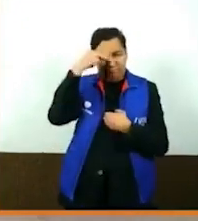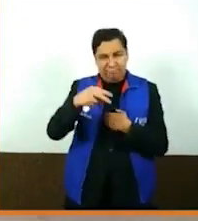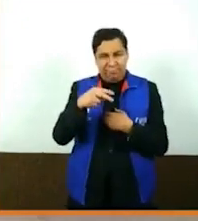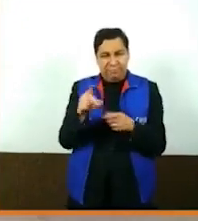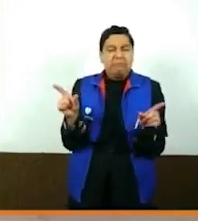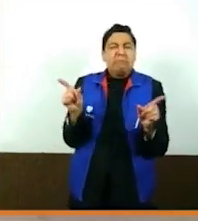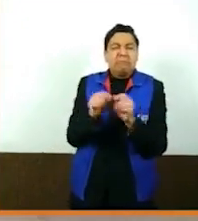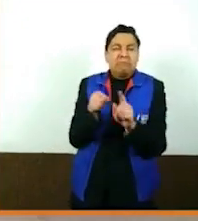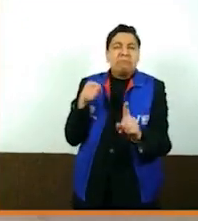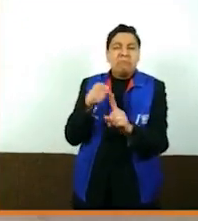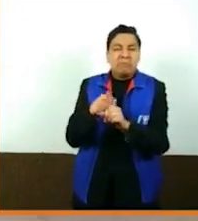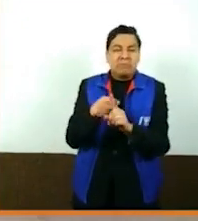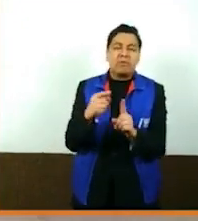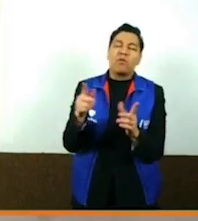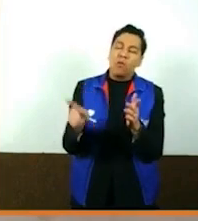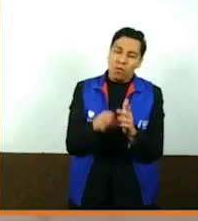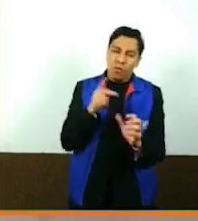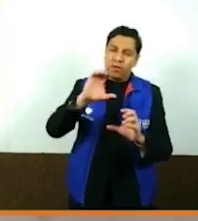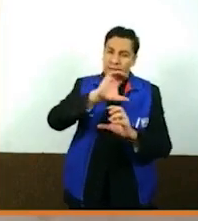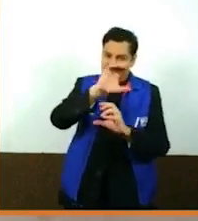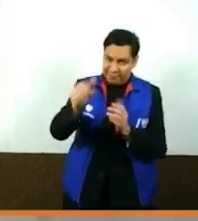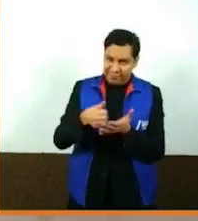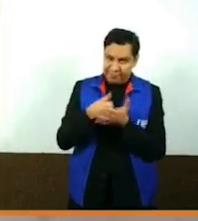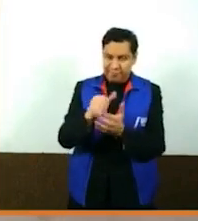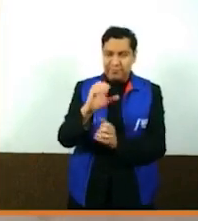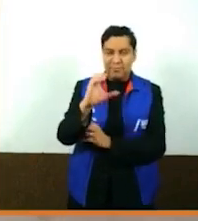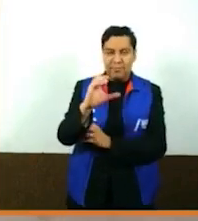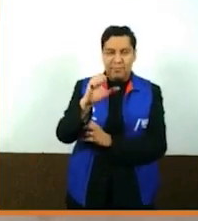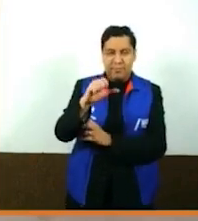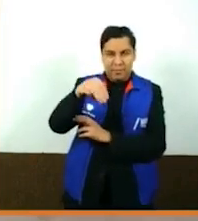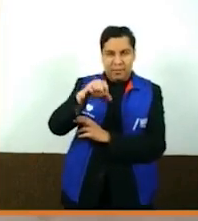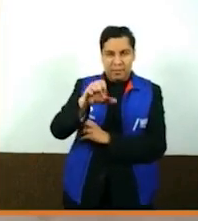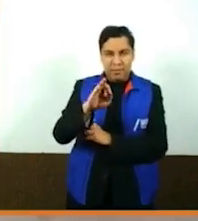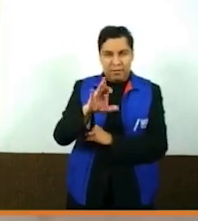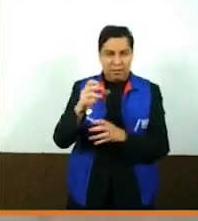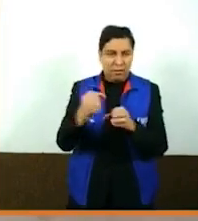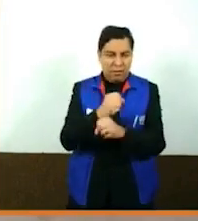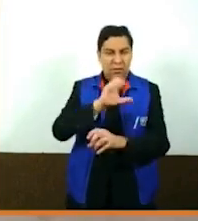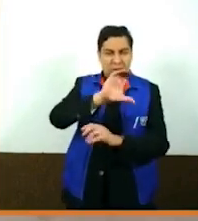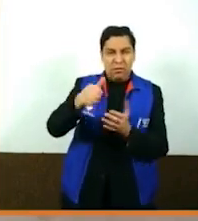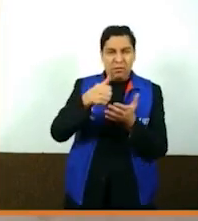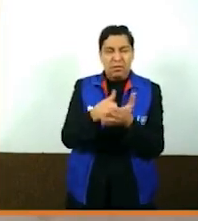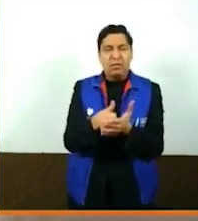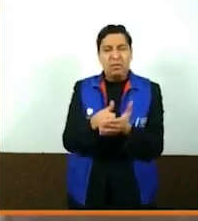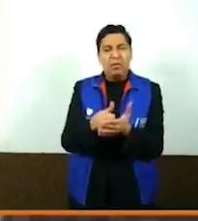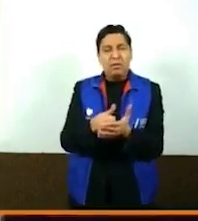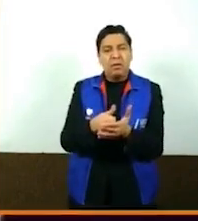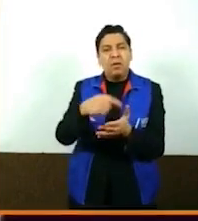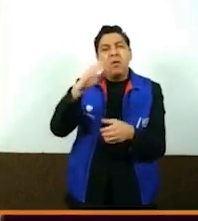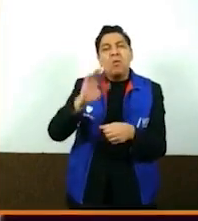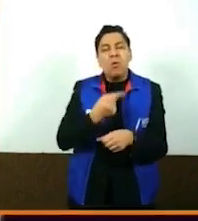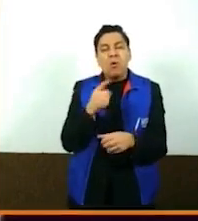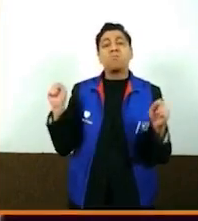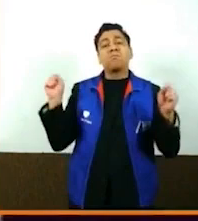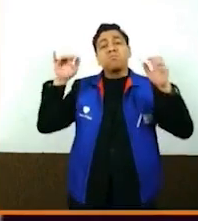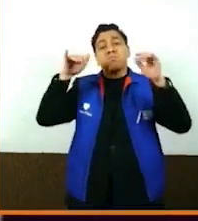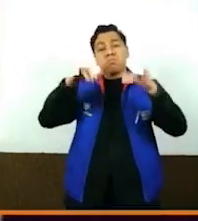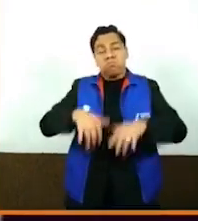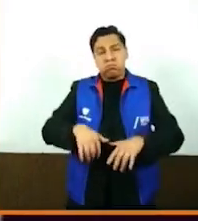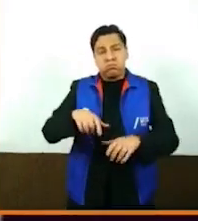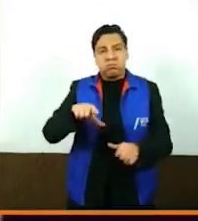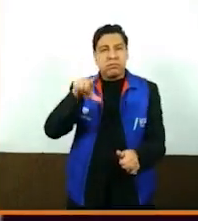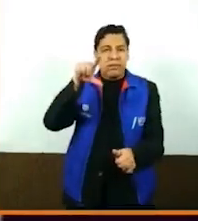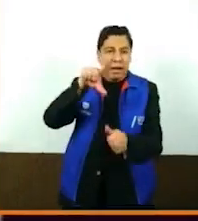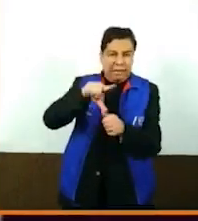conclusión, quiero agradecer nuevamente al Centro Mexicano para la Filantropía por organizar este encuentro y brindarnos la oportunidad